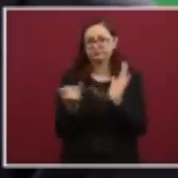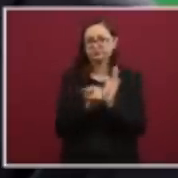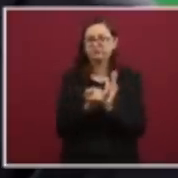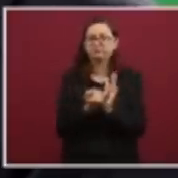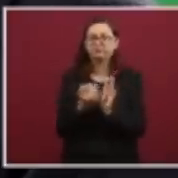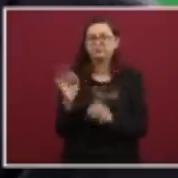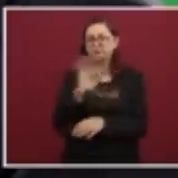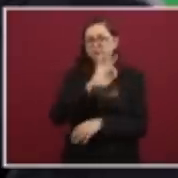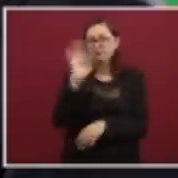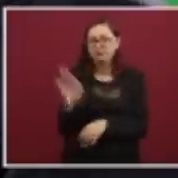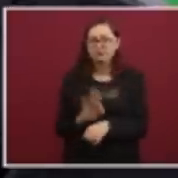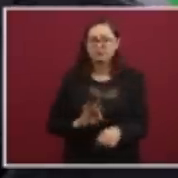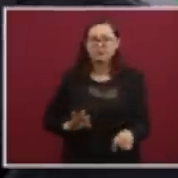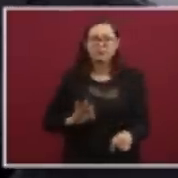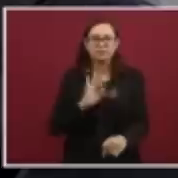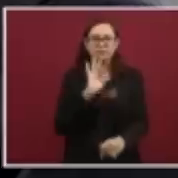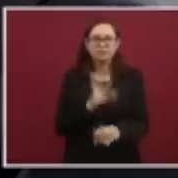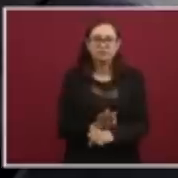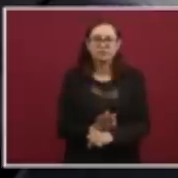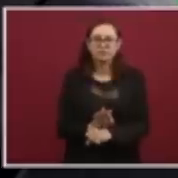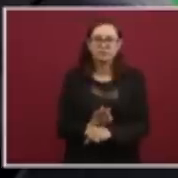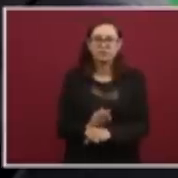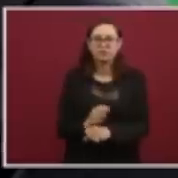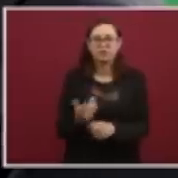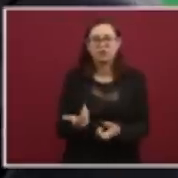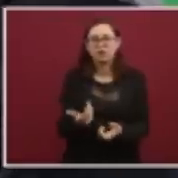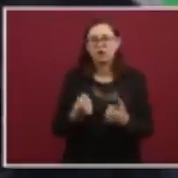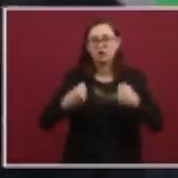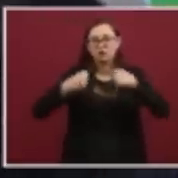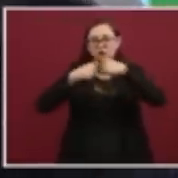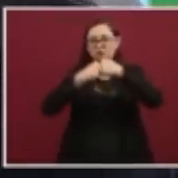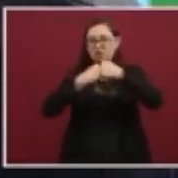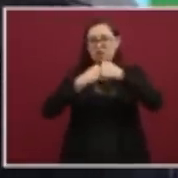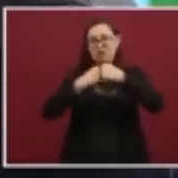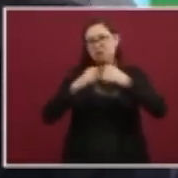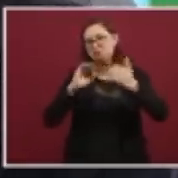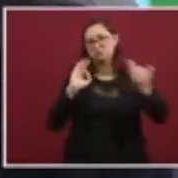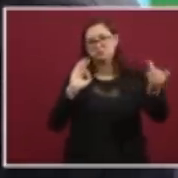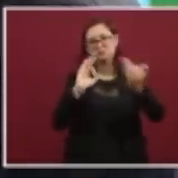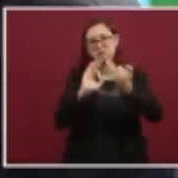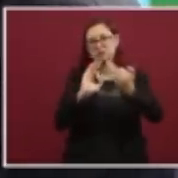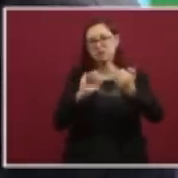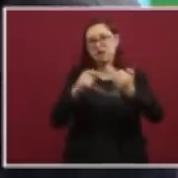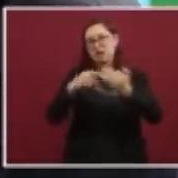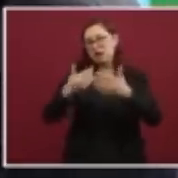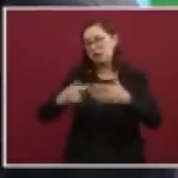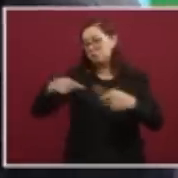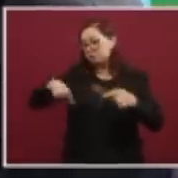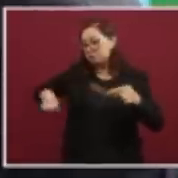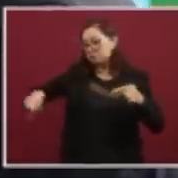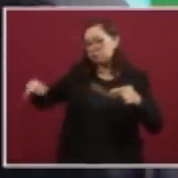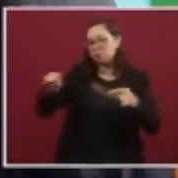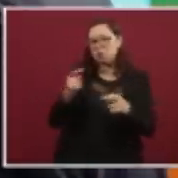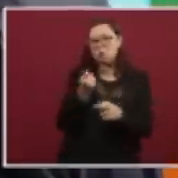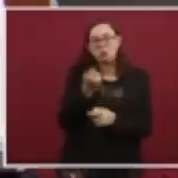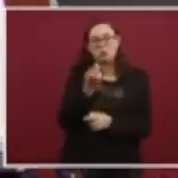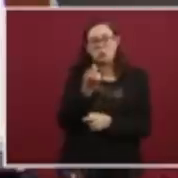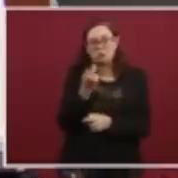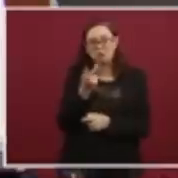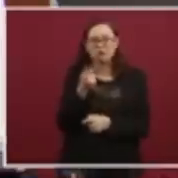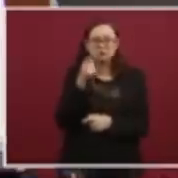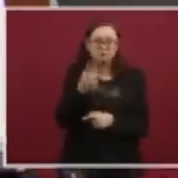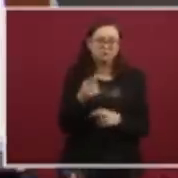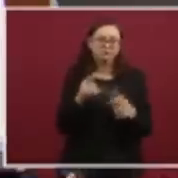el incentivo fiscal, y tiene muy pocas fuera de la frontera, por eso se distorsiona el precio promedio de Arco,